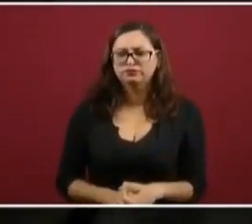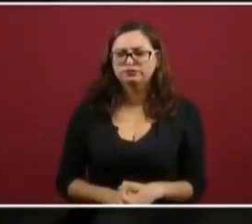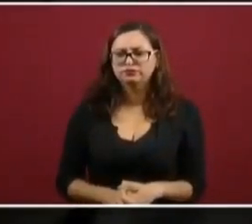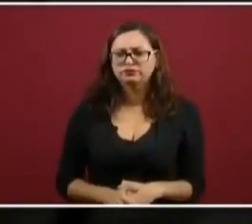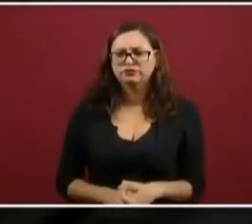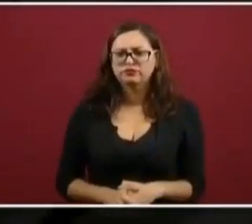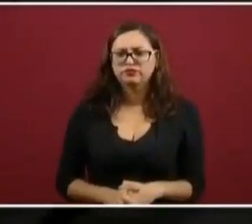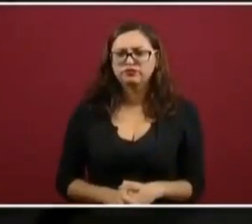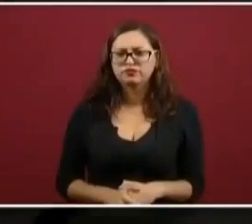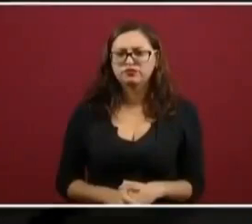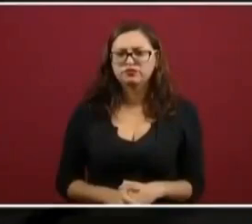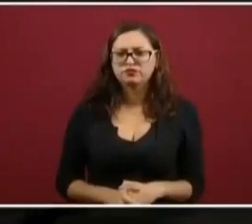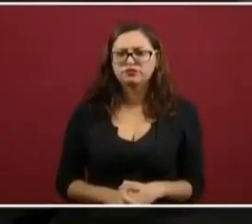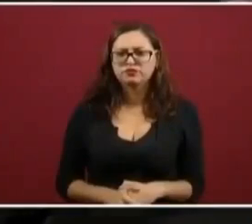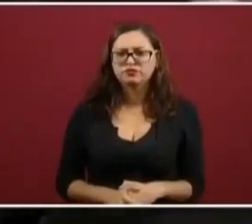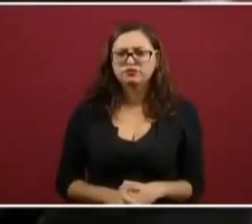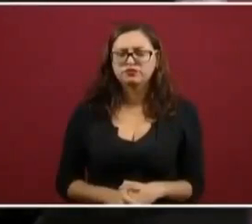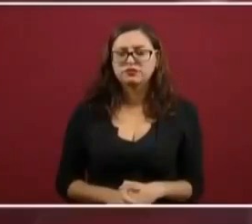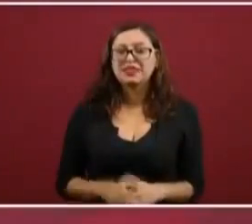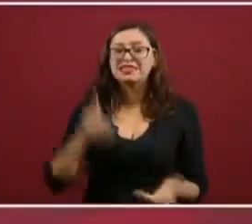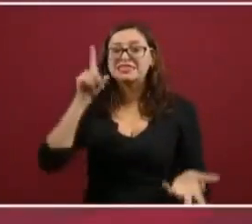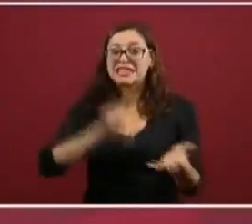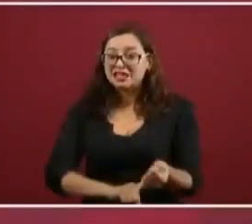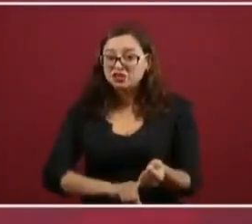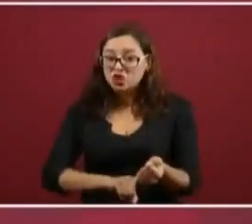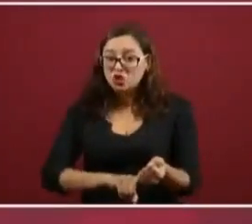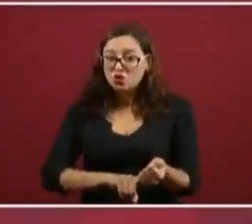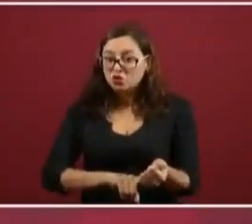todo habían pequeñas